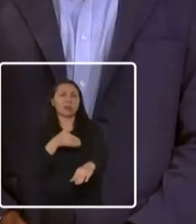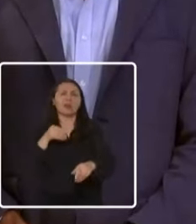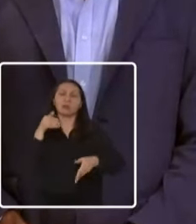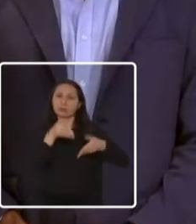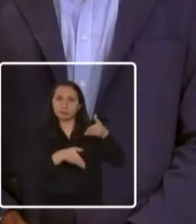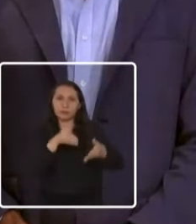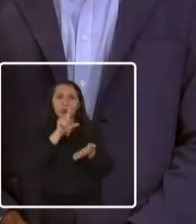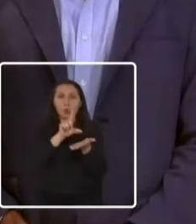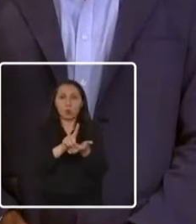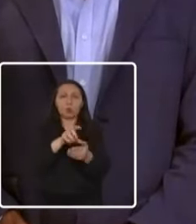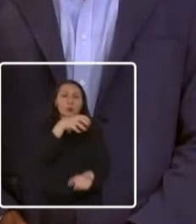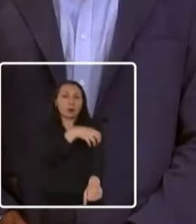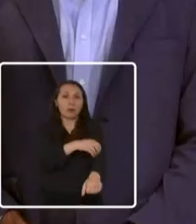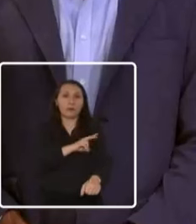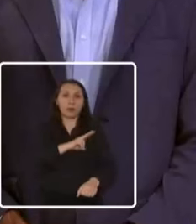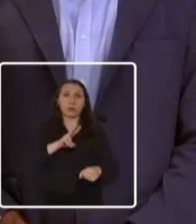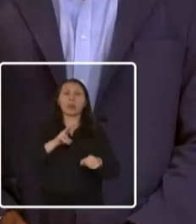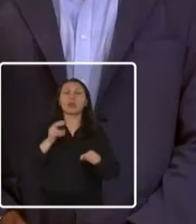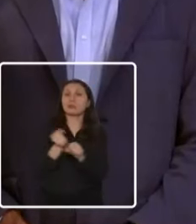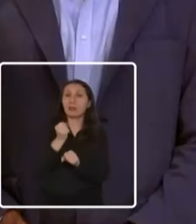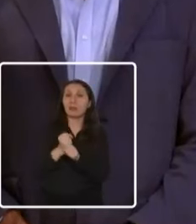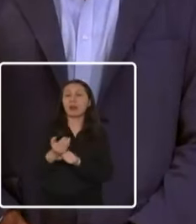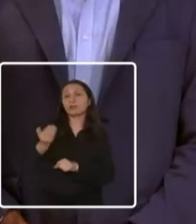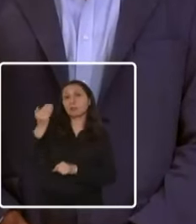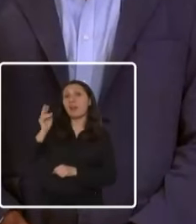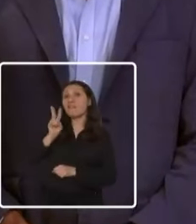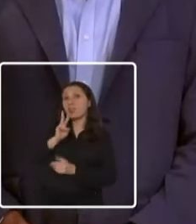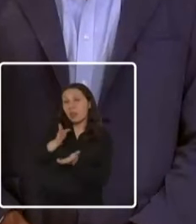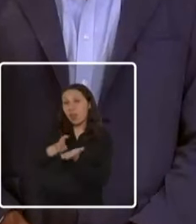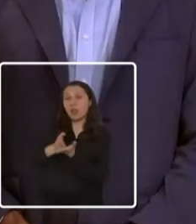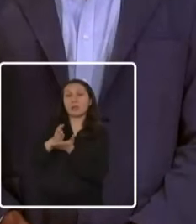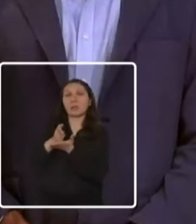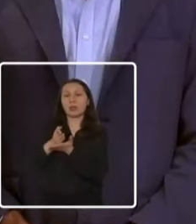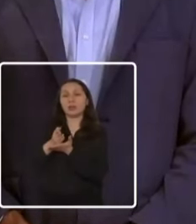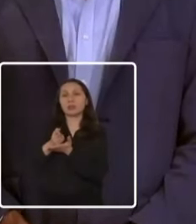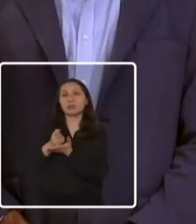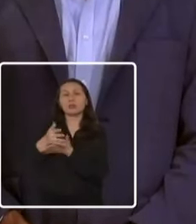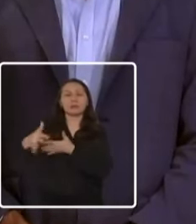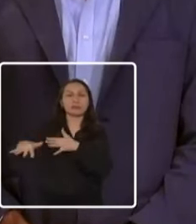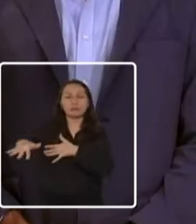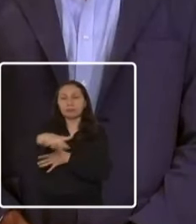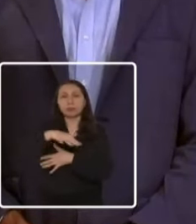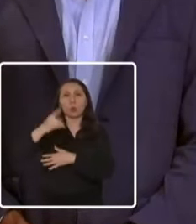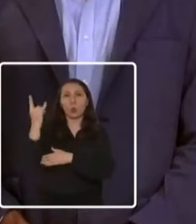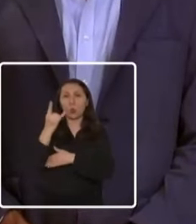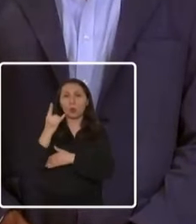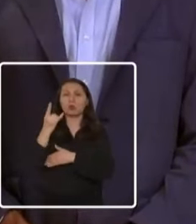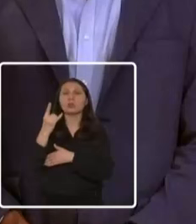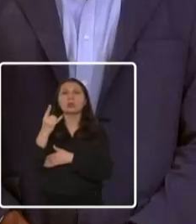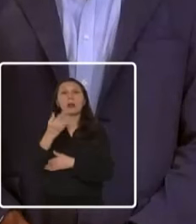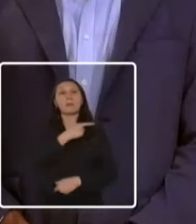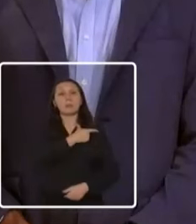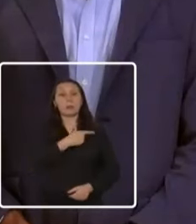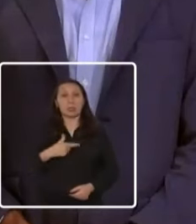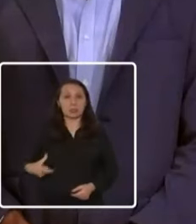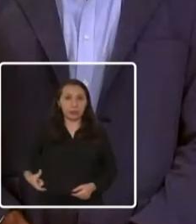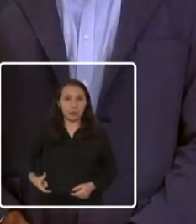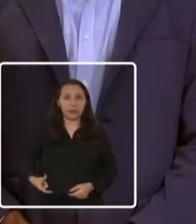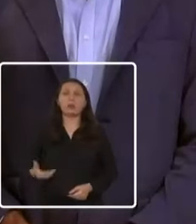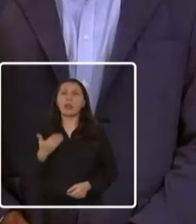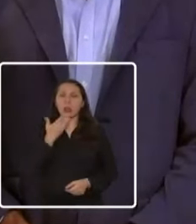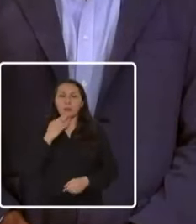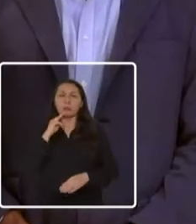zona afectada, en la región de Valparaíso, desde el día viernes que se empezó a generar esta emergencia. El presidente ha